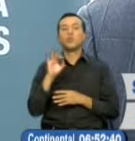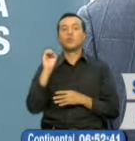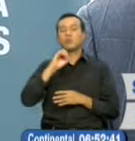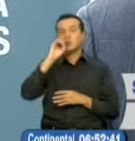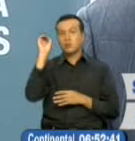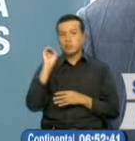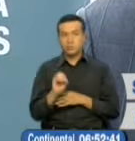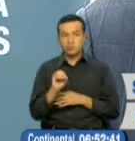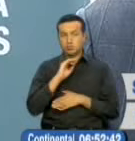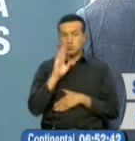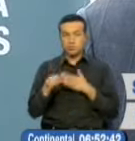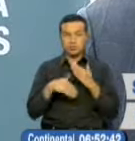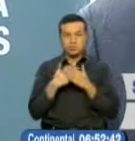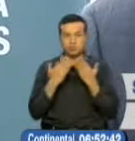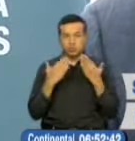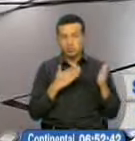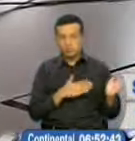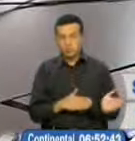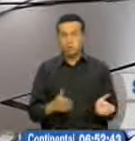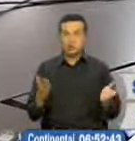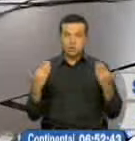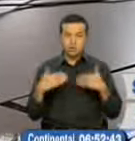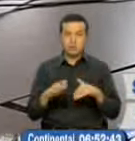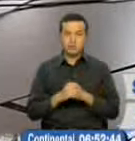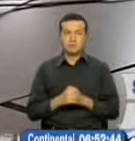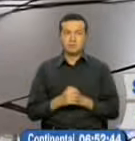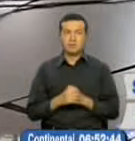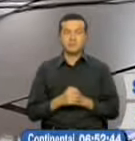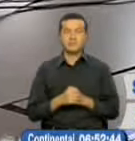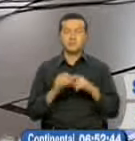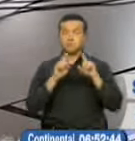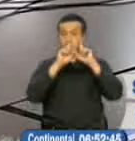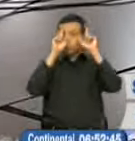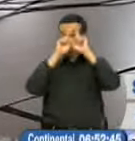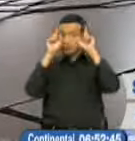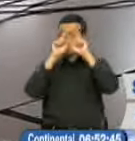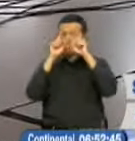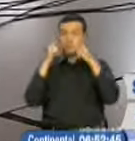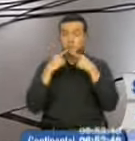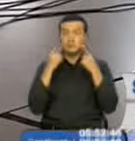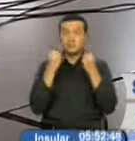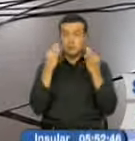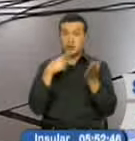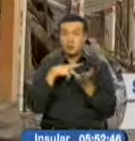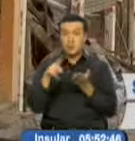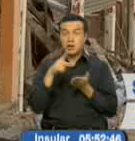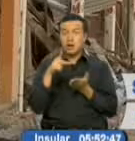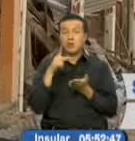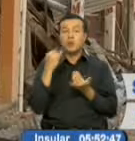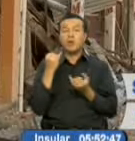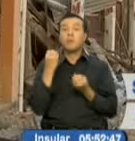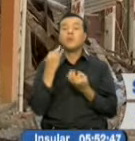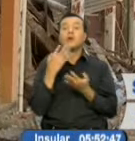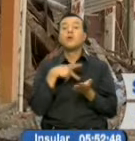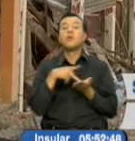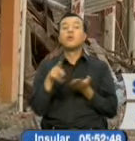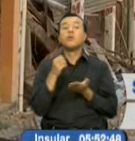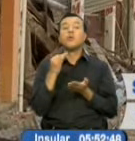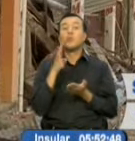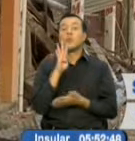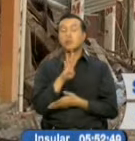de todos los casos presentados. Con lo cual, las empresas aseguradoras han pagado al momento un poco más